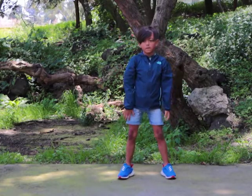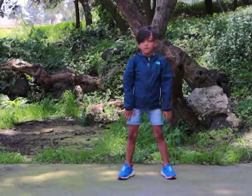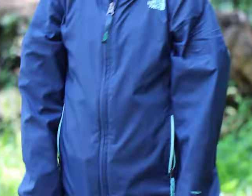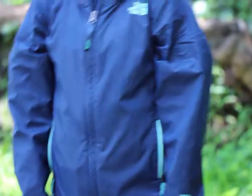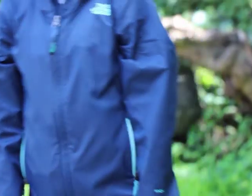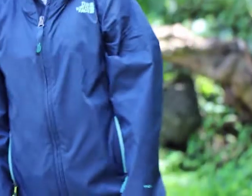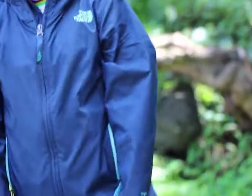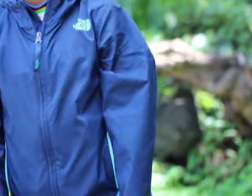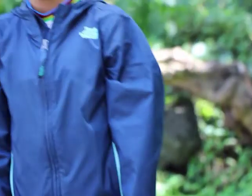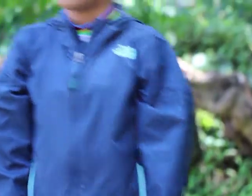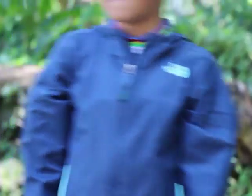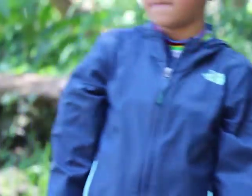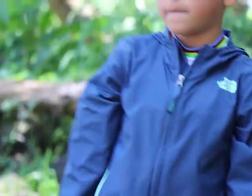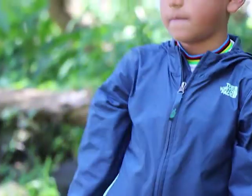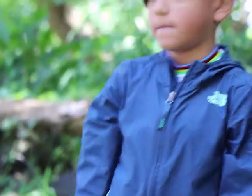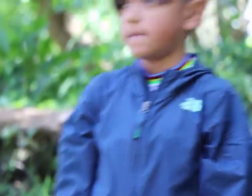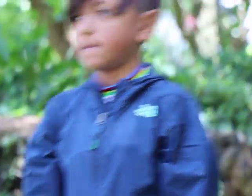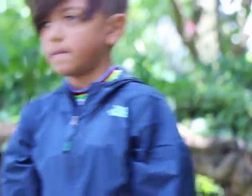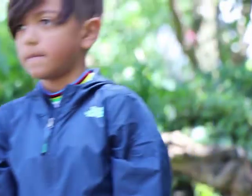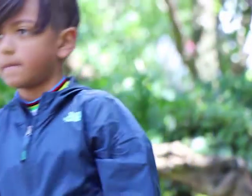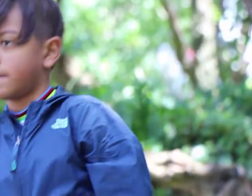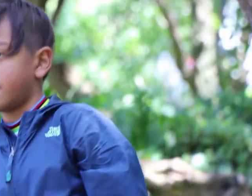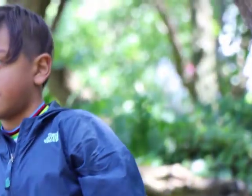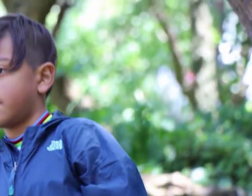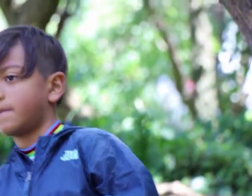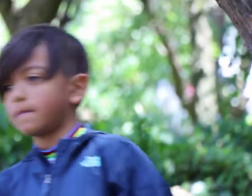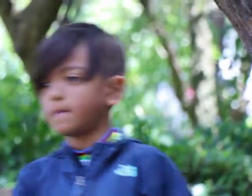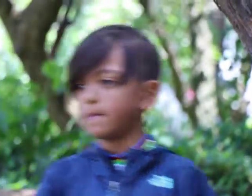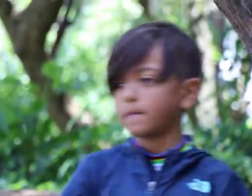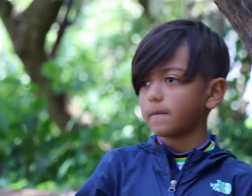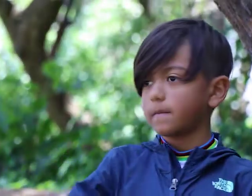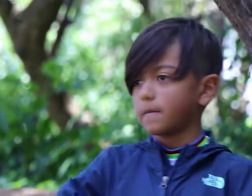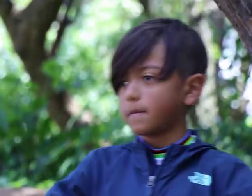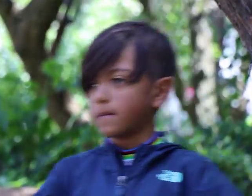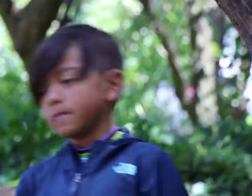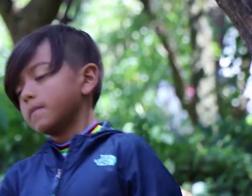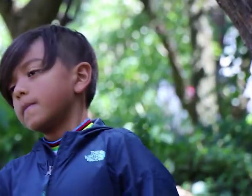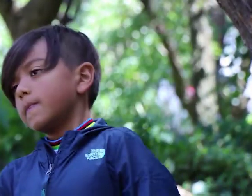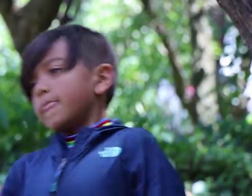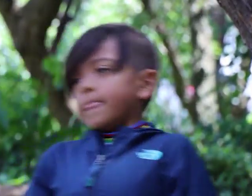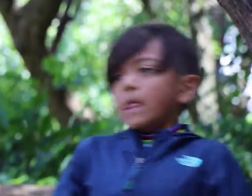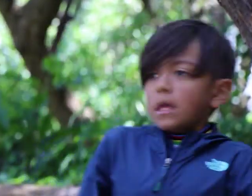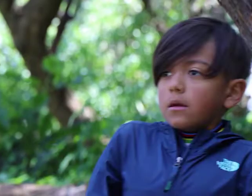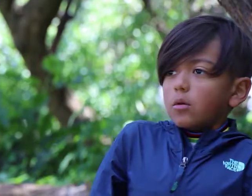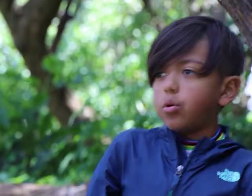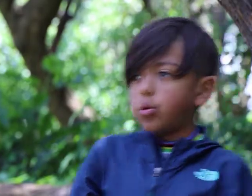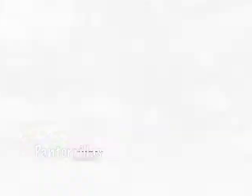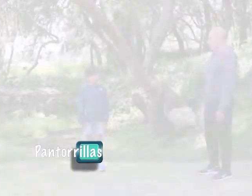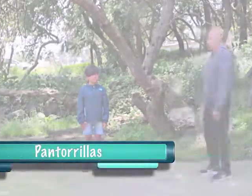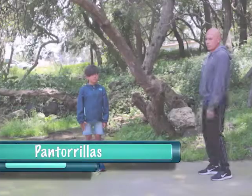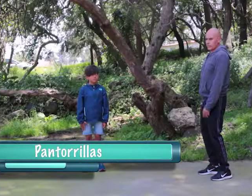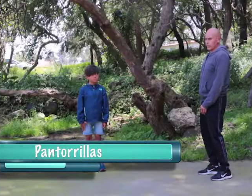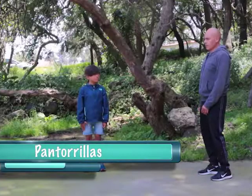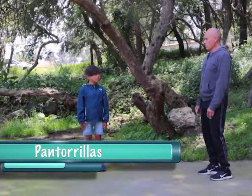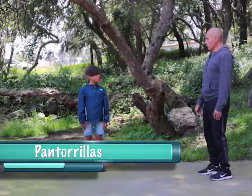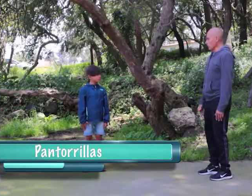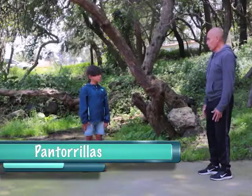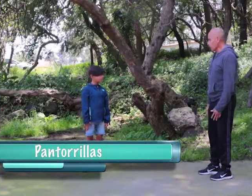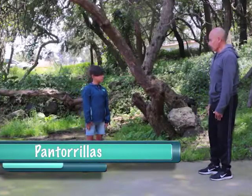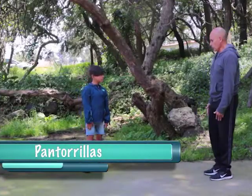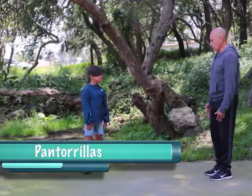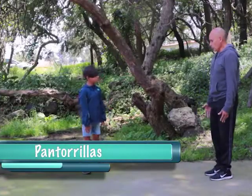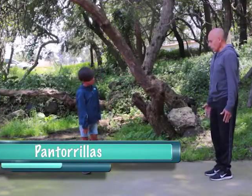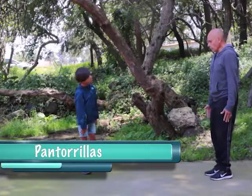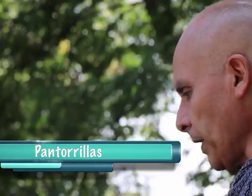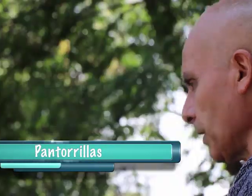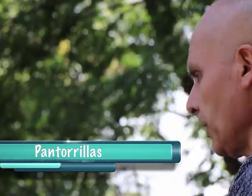nuestros piecitos, movemos los pies, nos relajamos, respiramos, vamos a trabajar